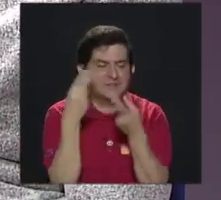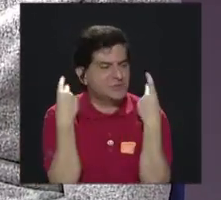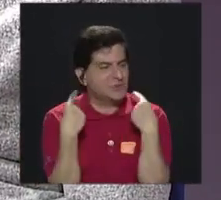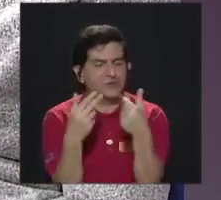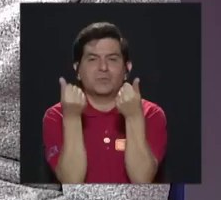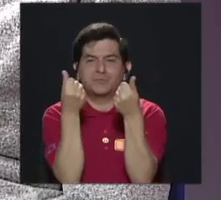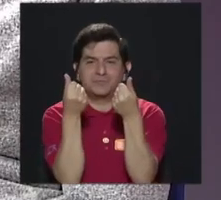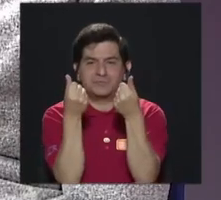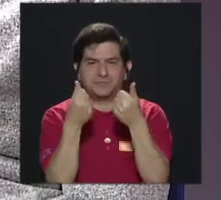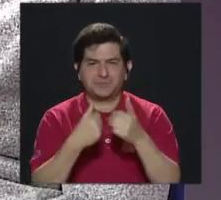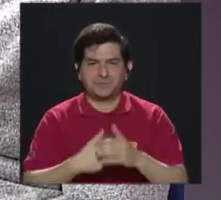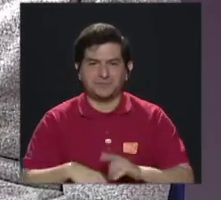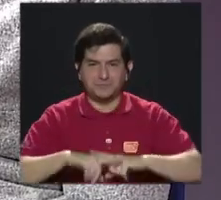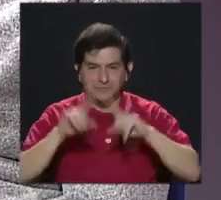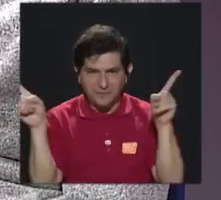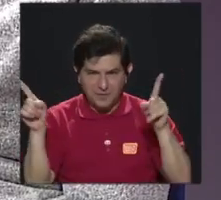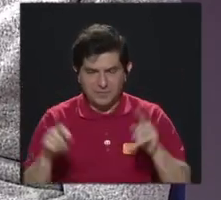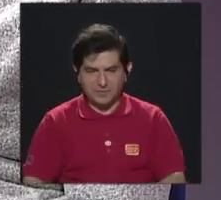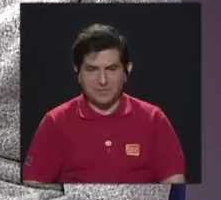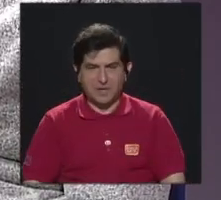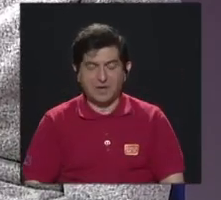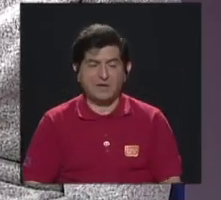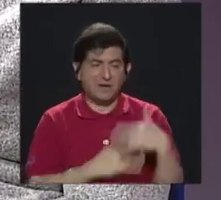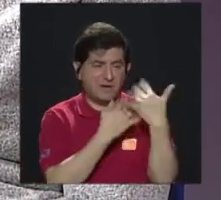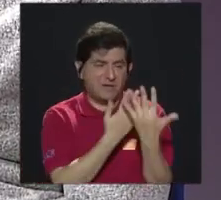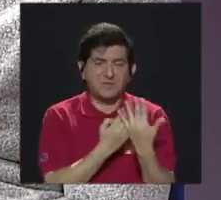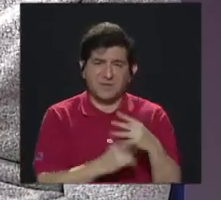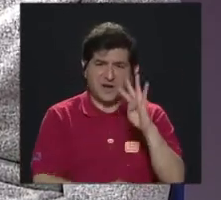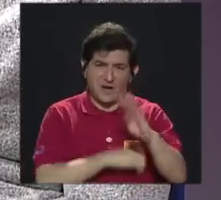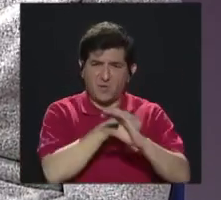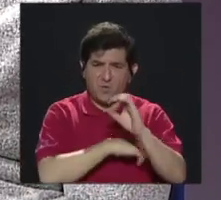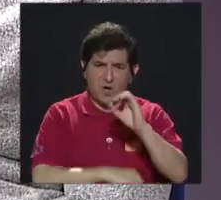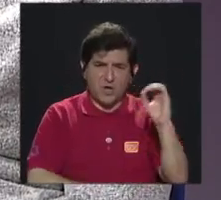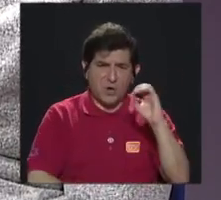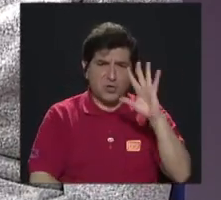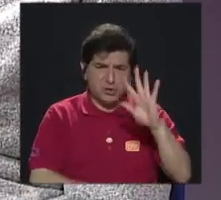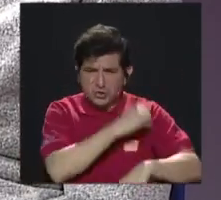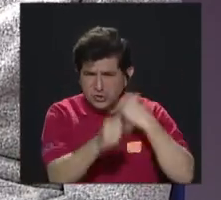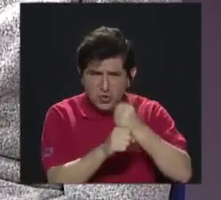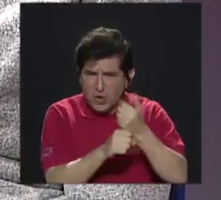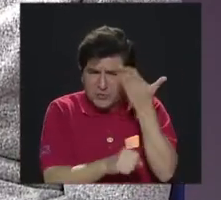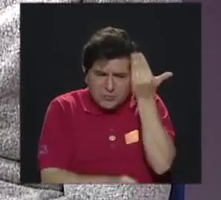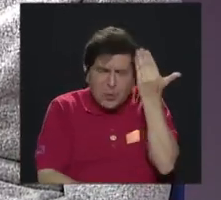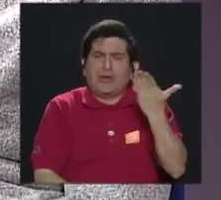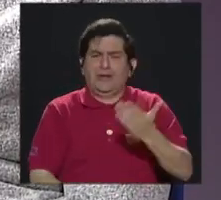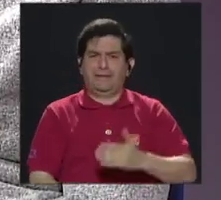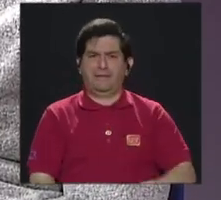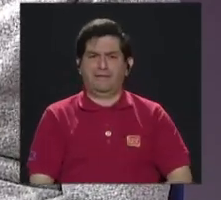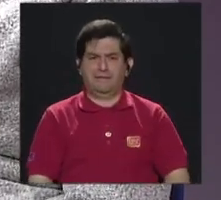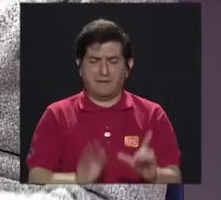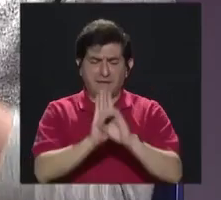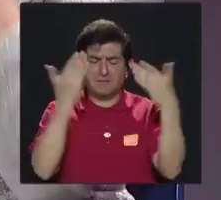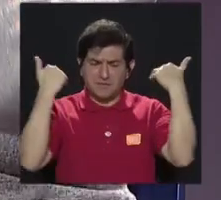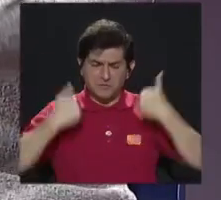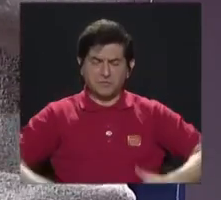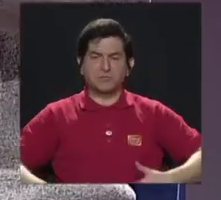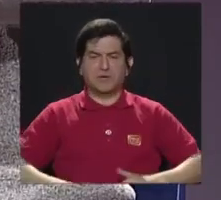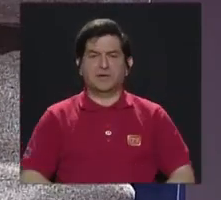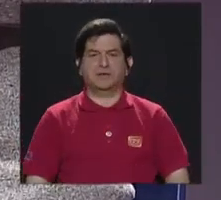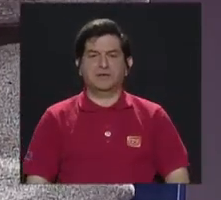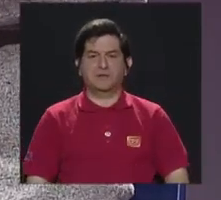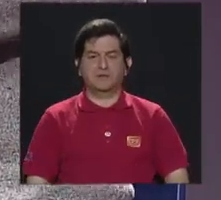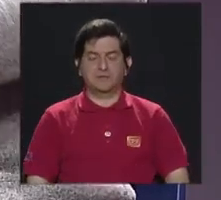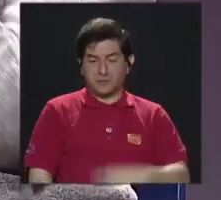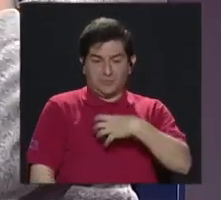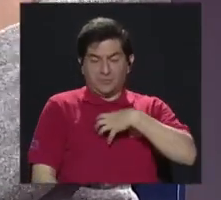es expedito. Pero si no, tendría que esperar, ¿qué? 4 o 5 años. ¿Por qué? O sea, son derechos humanos, son